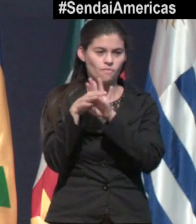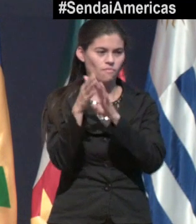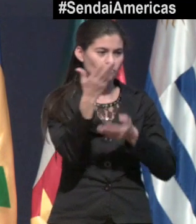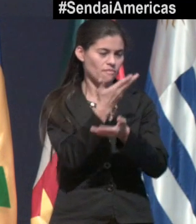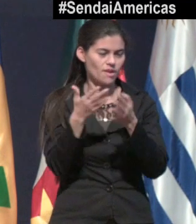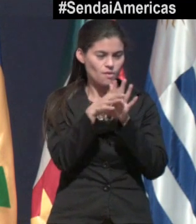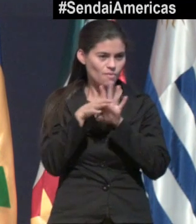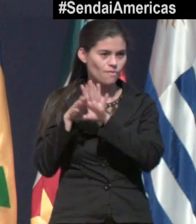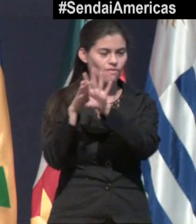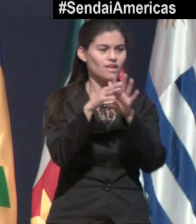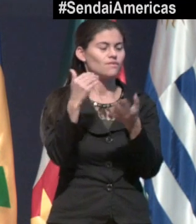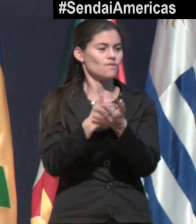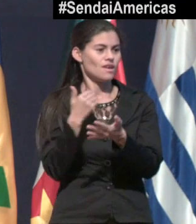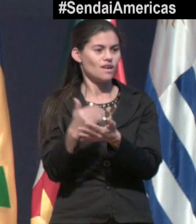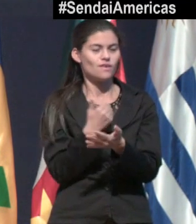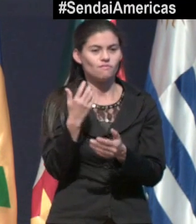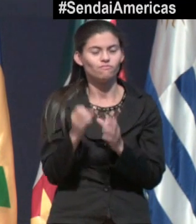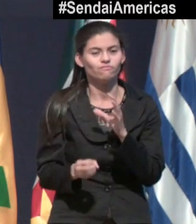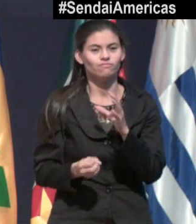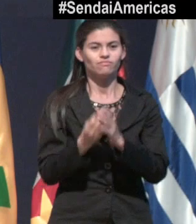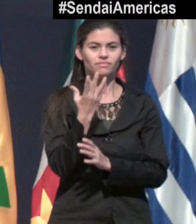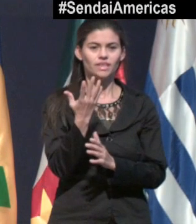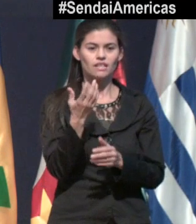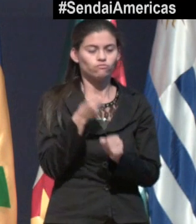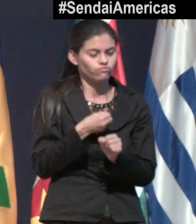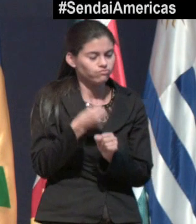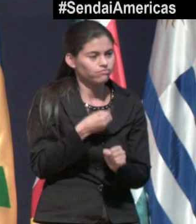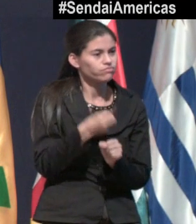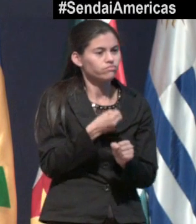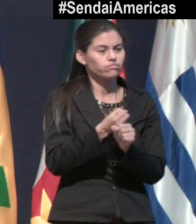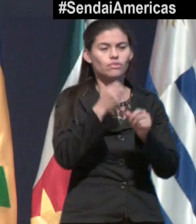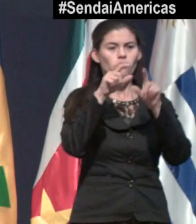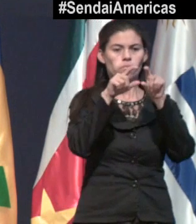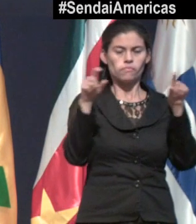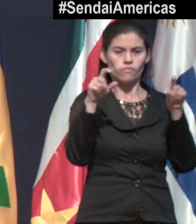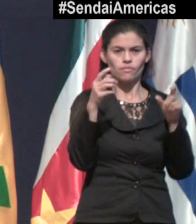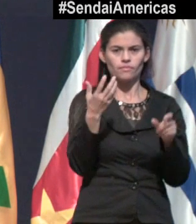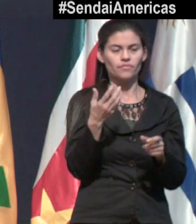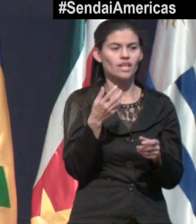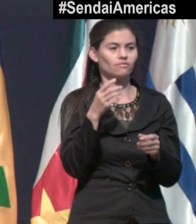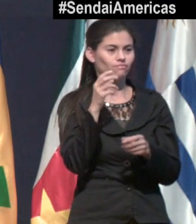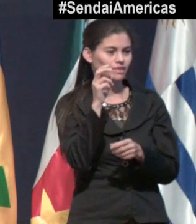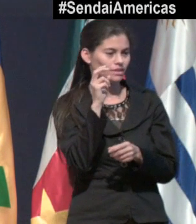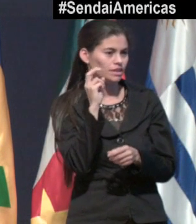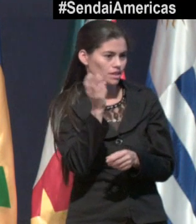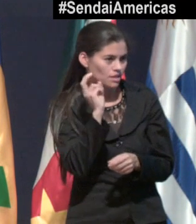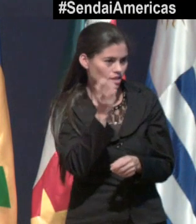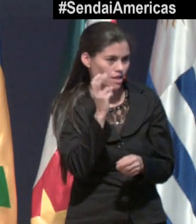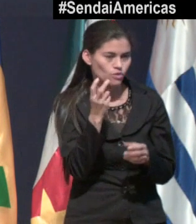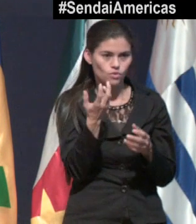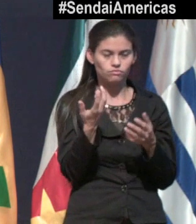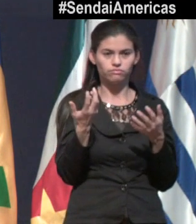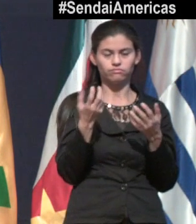industria, nos permite también empezar a trabajar sobre los riesgos con un base